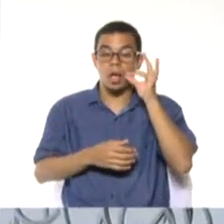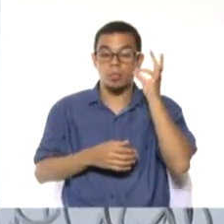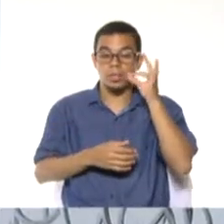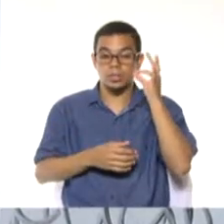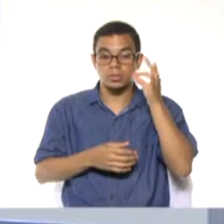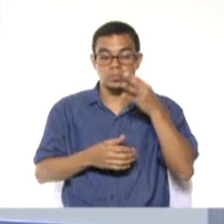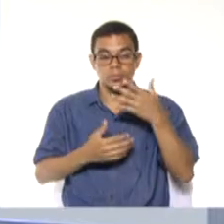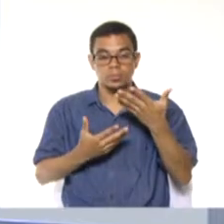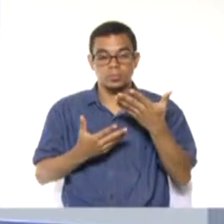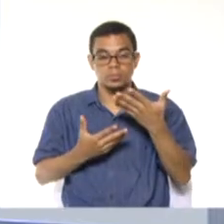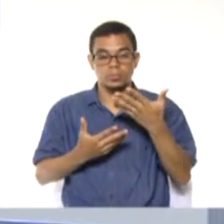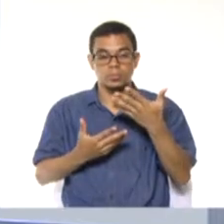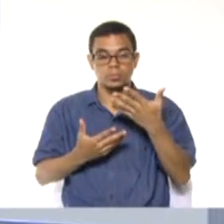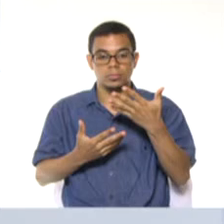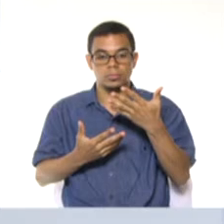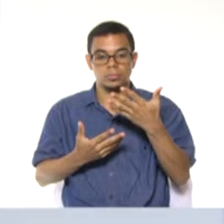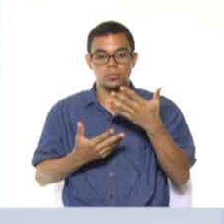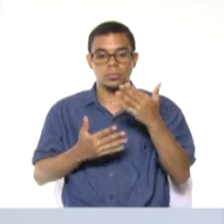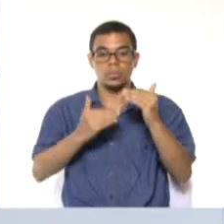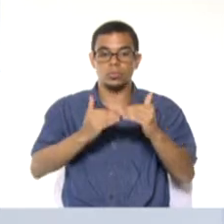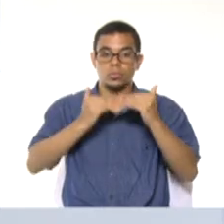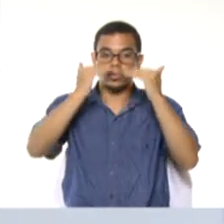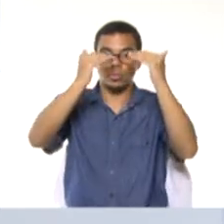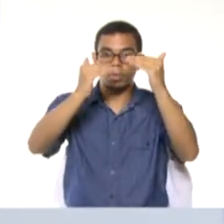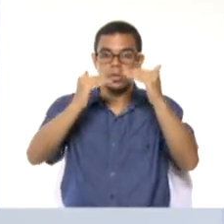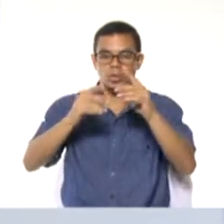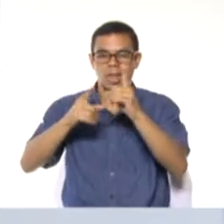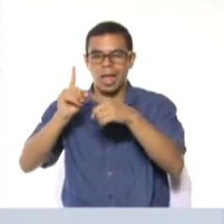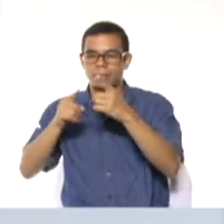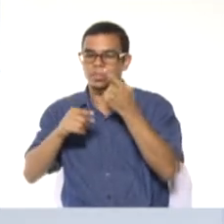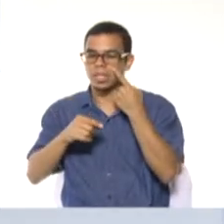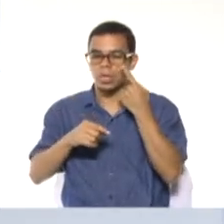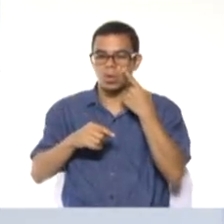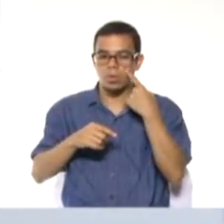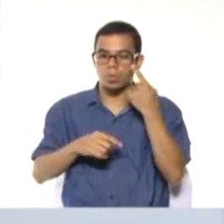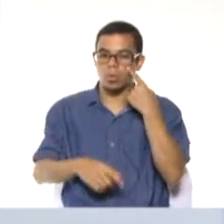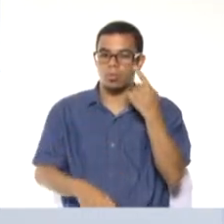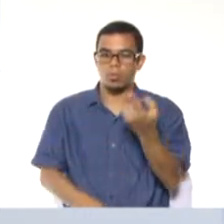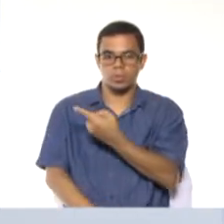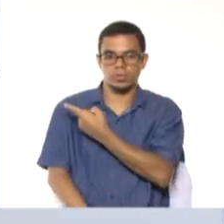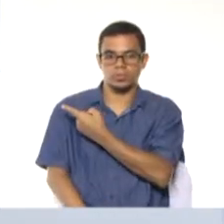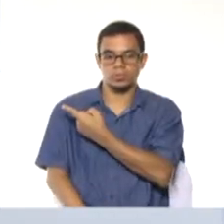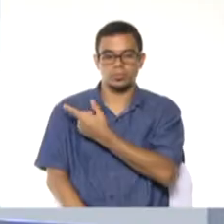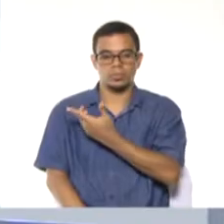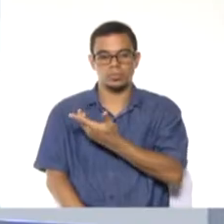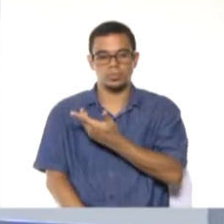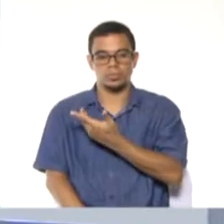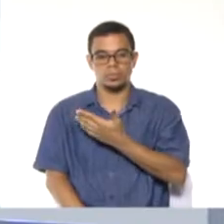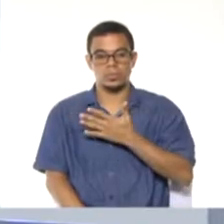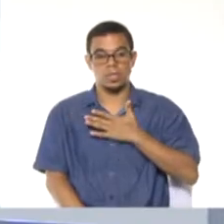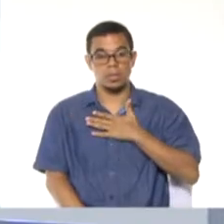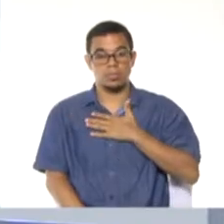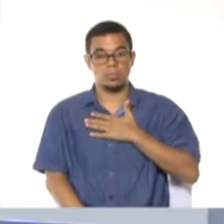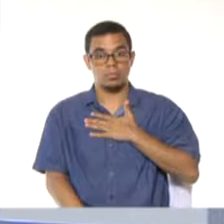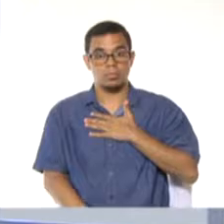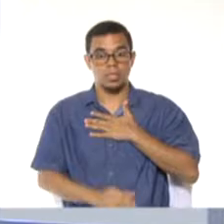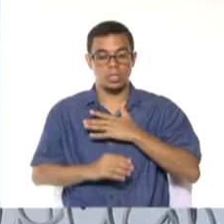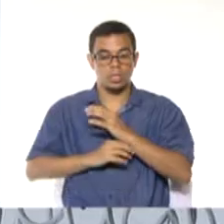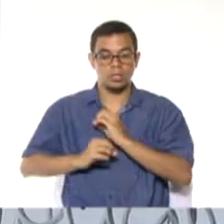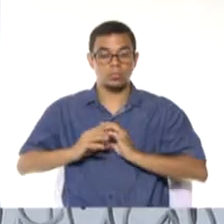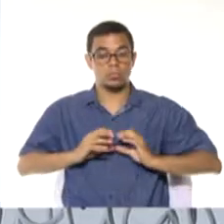y heterocigotos vamos a tener un carácter dominante y un carácter recesivo, como lo podemos ver aquí. Entonces por eso digo, en mi genotipo